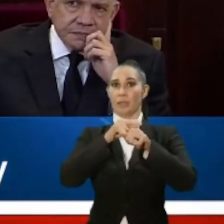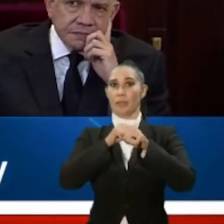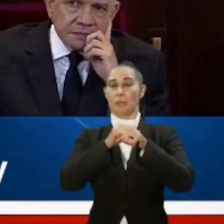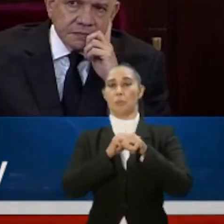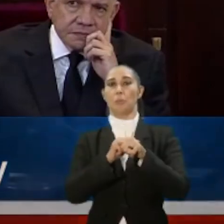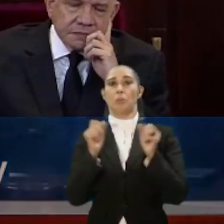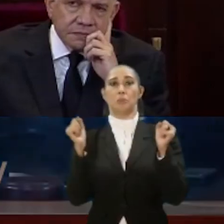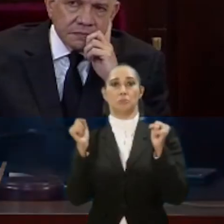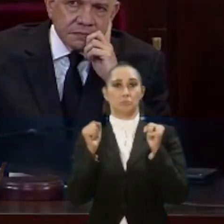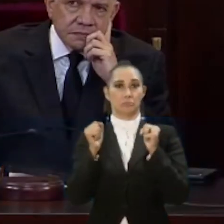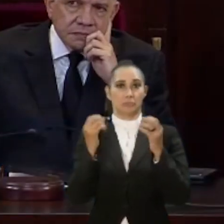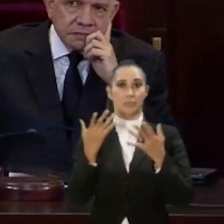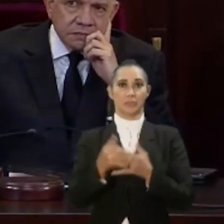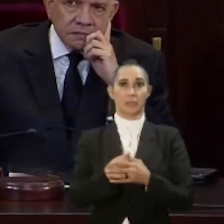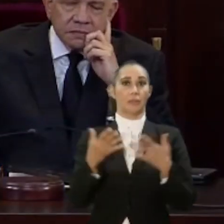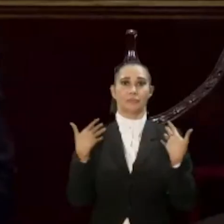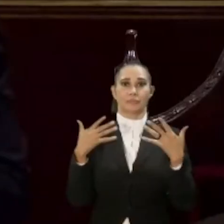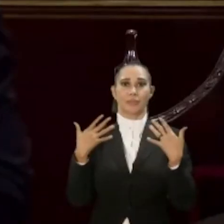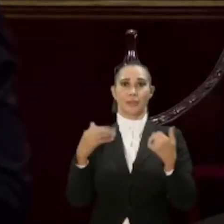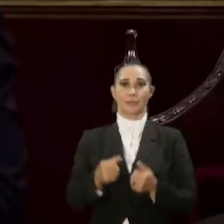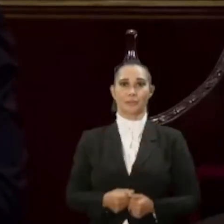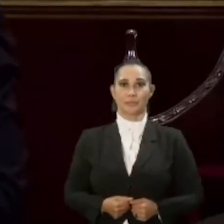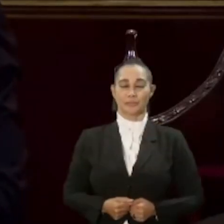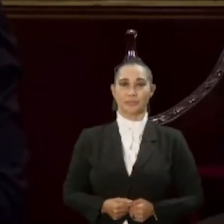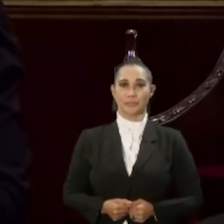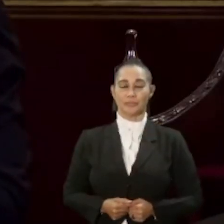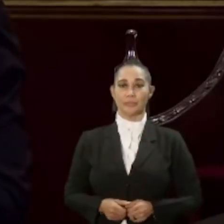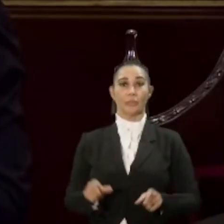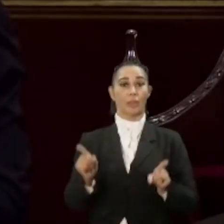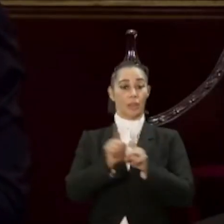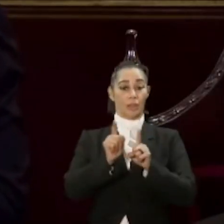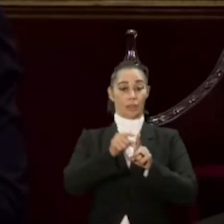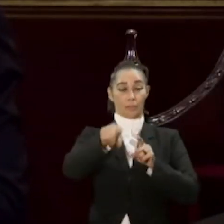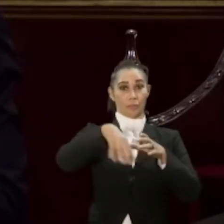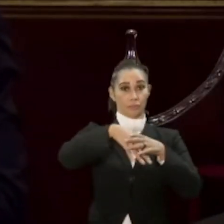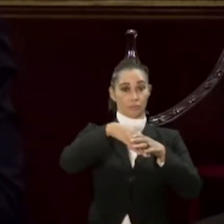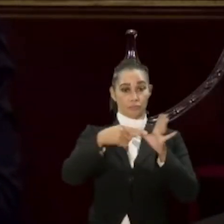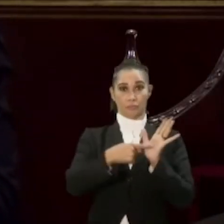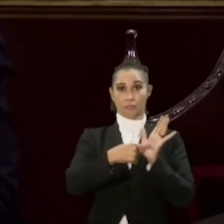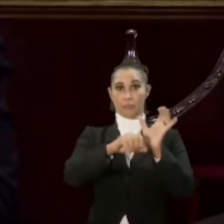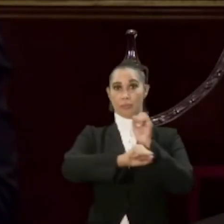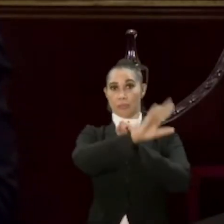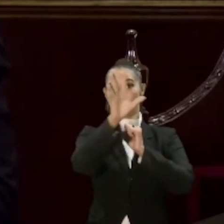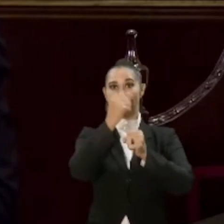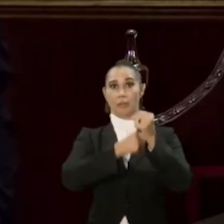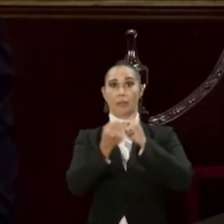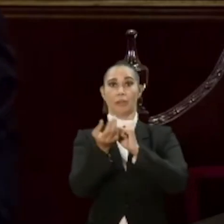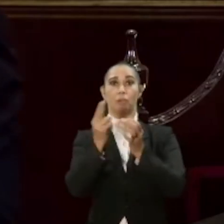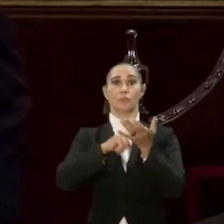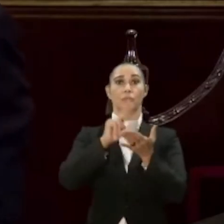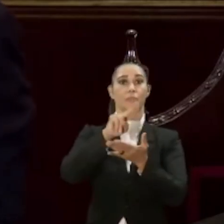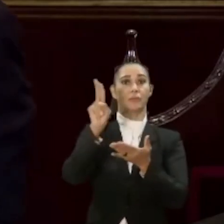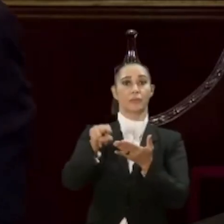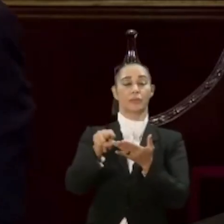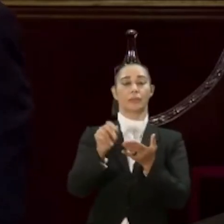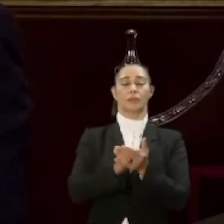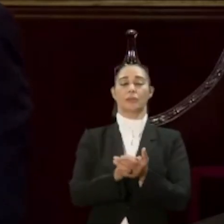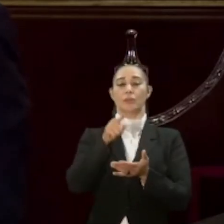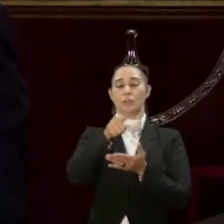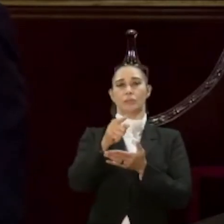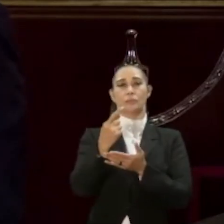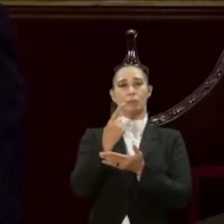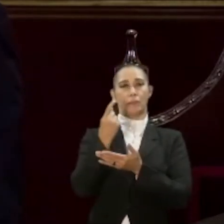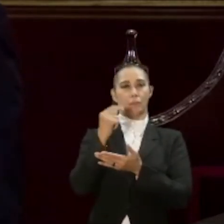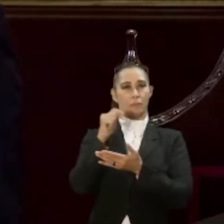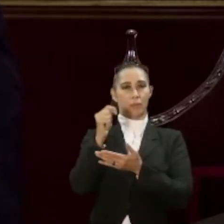especialmente. Esa licitación también fue realizada y adjudicada de manera transparente en el año 2022 y justamente el